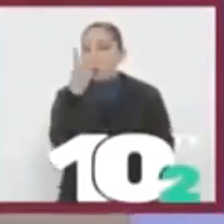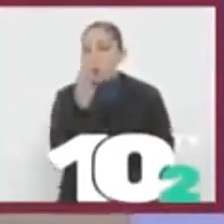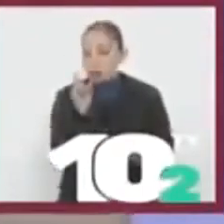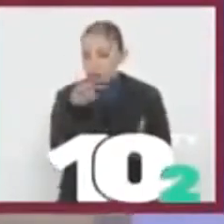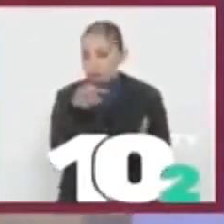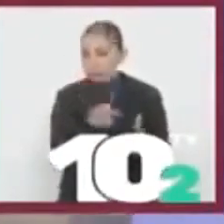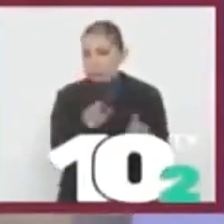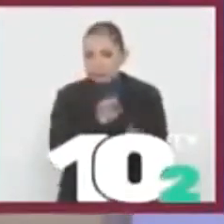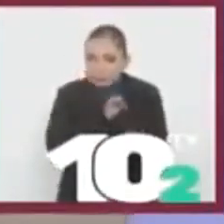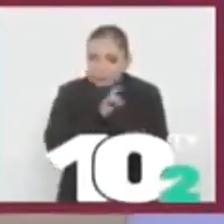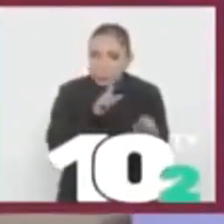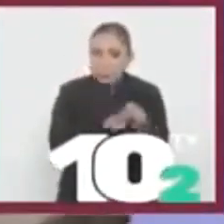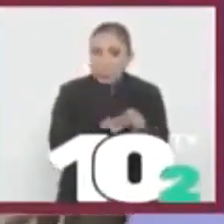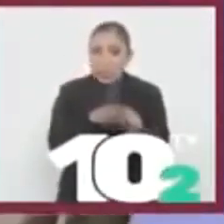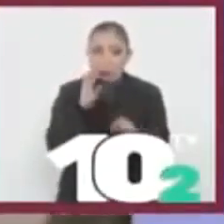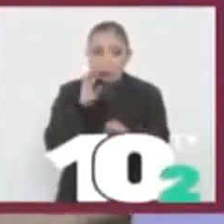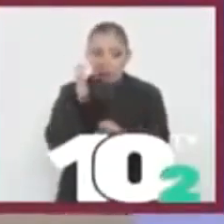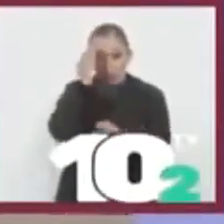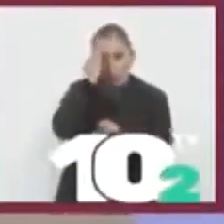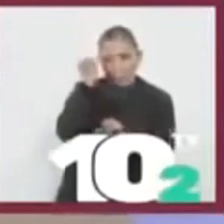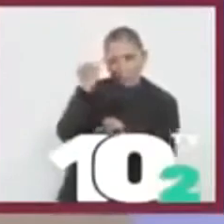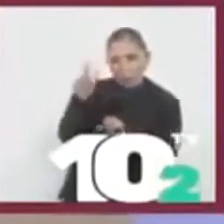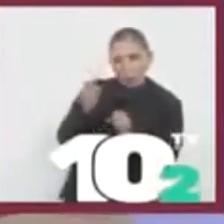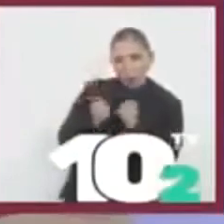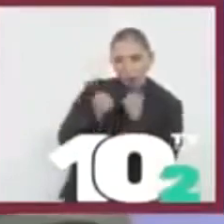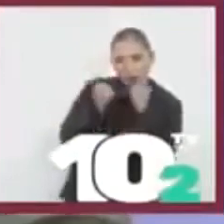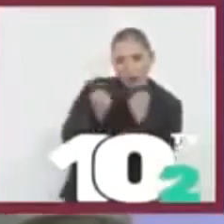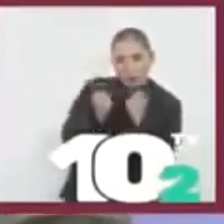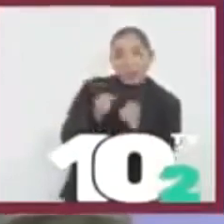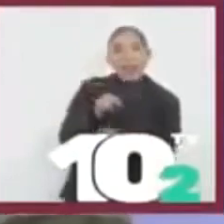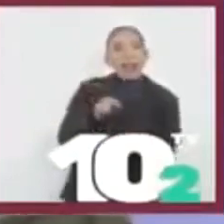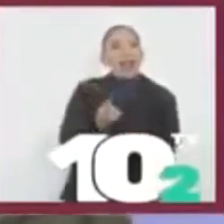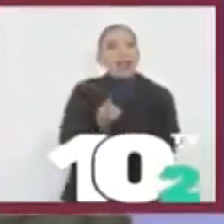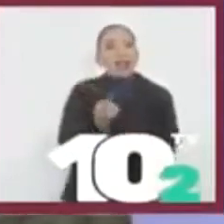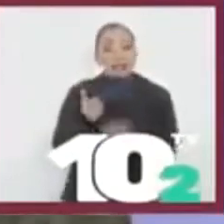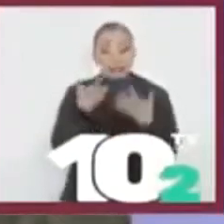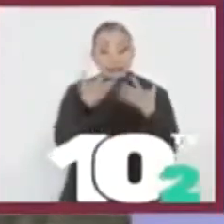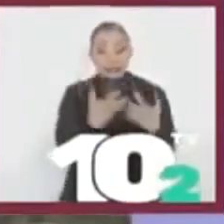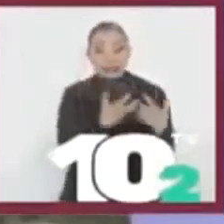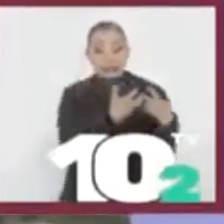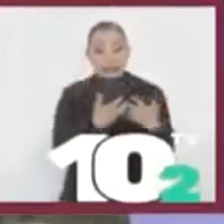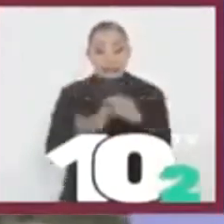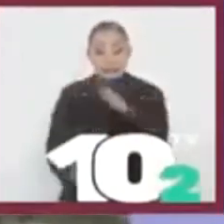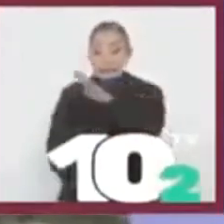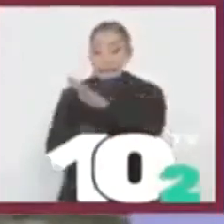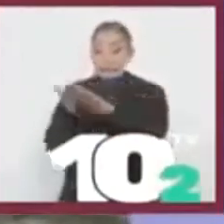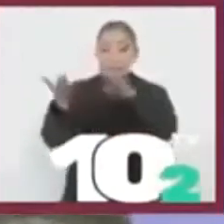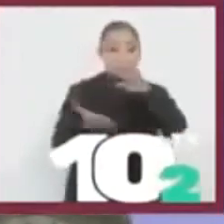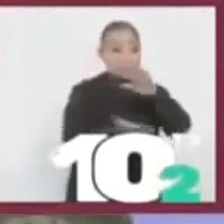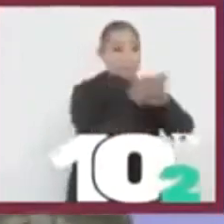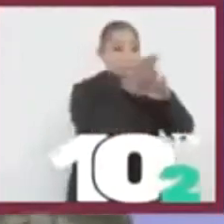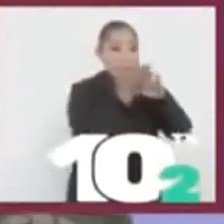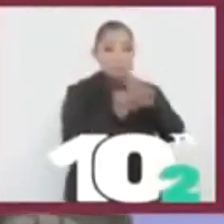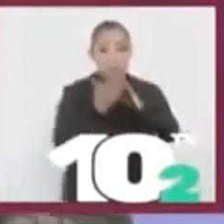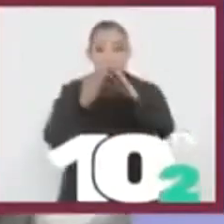Una situación concreta en la cual se aplica el conocimiento sobre las fuerzas es en la industria de la